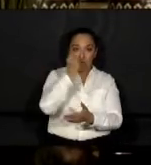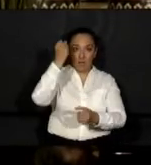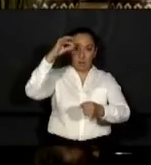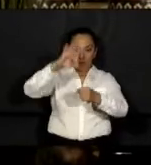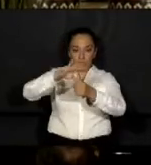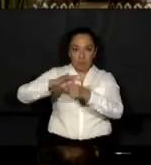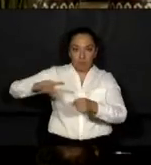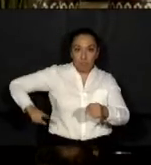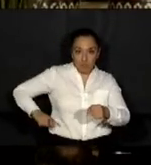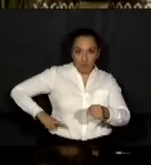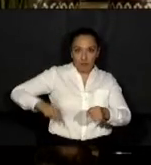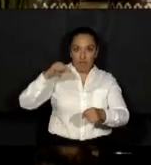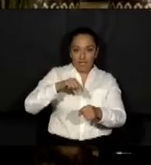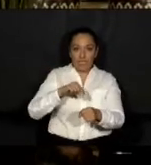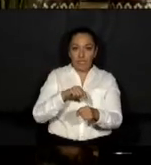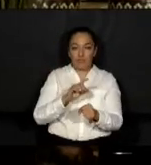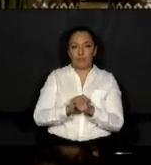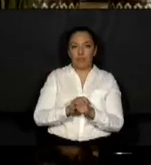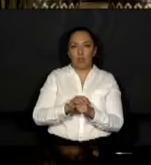electoral local